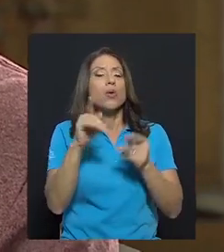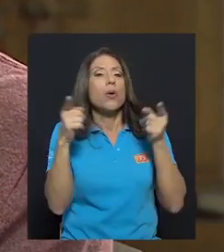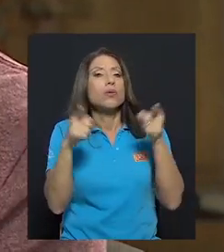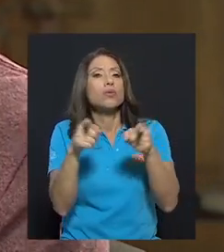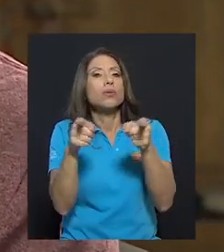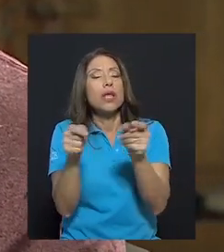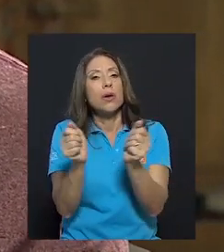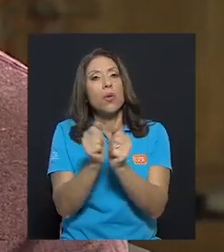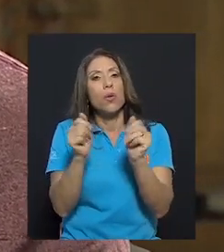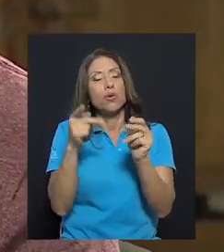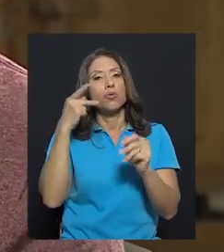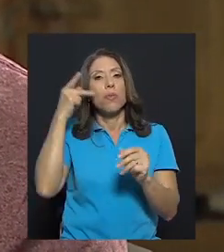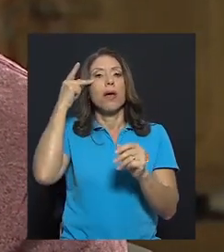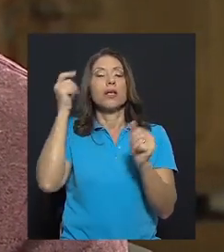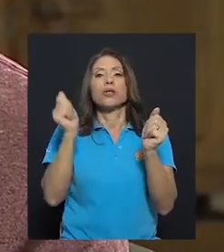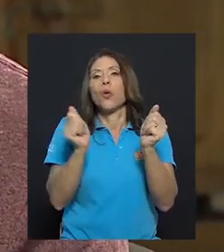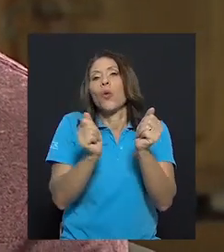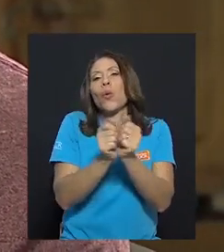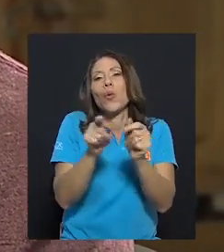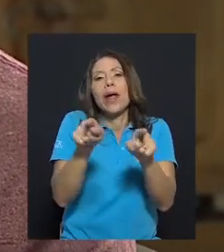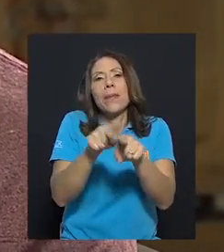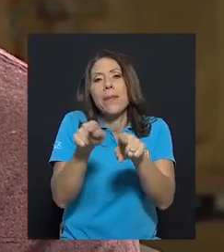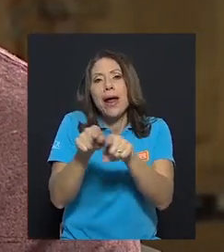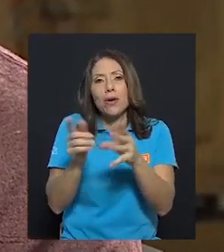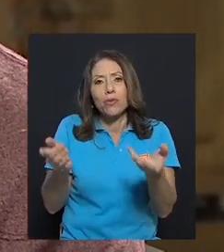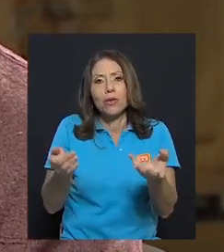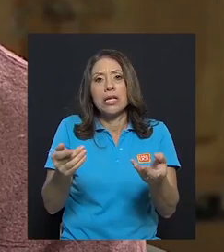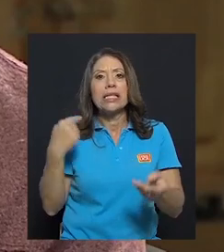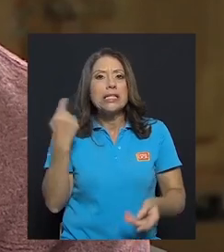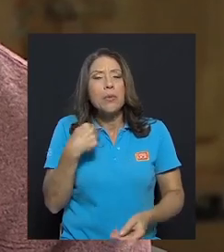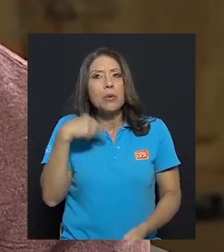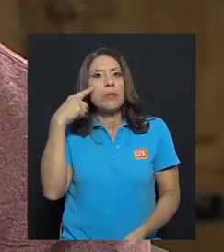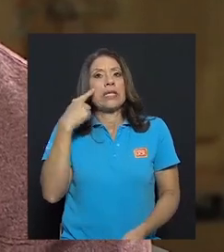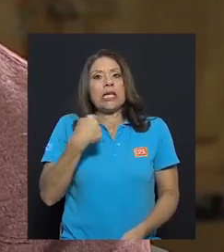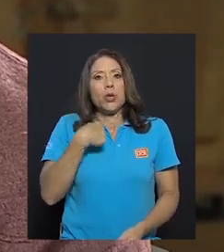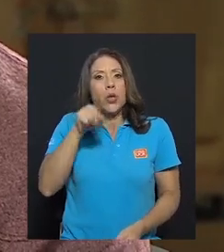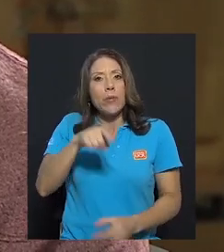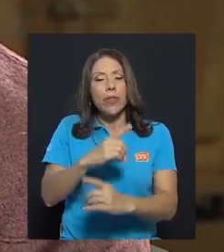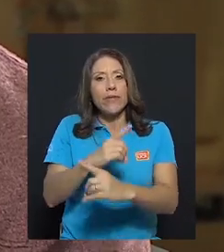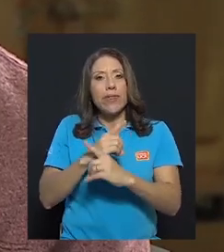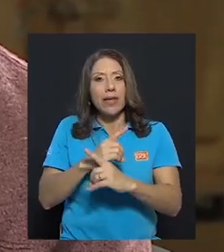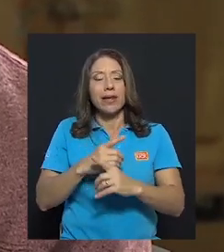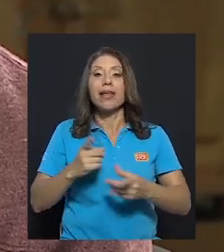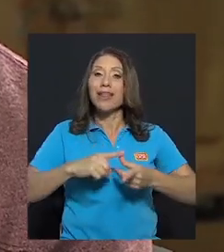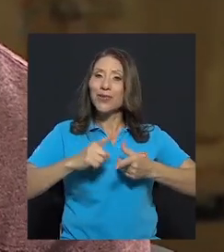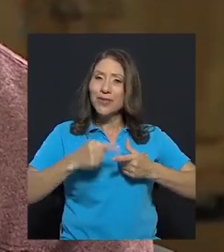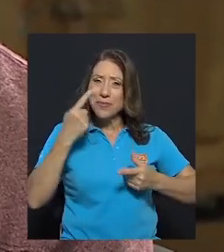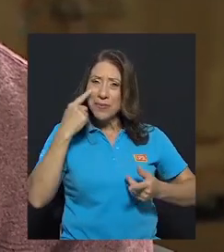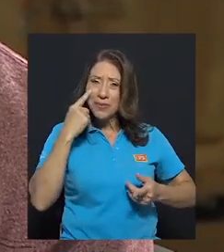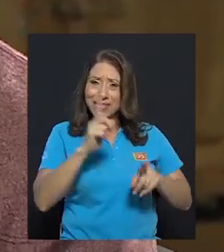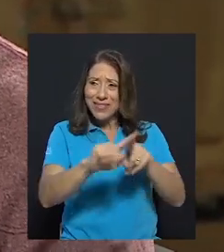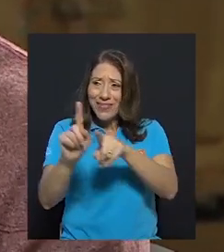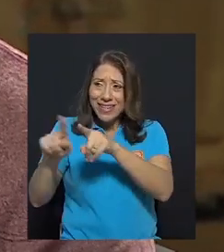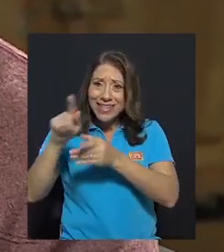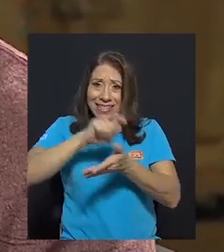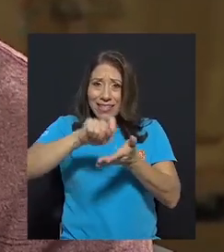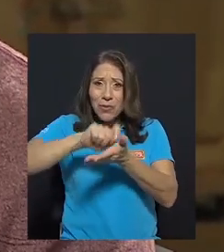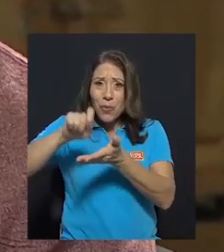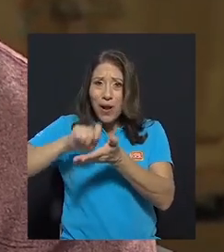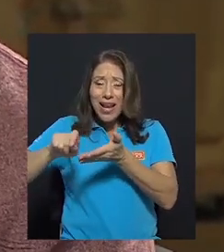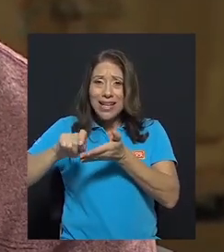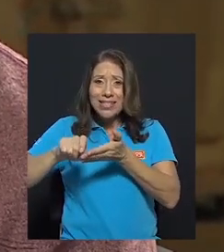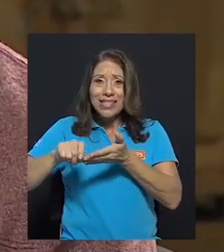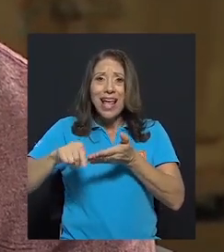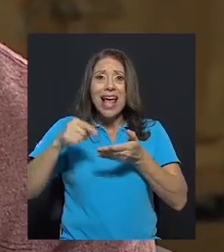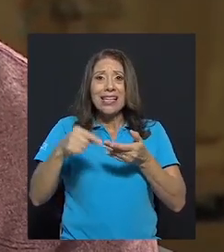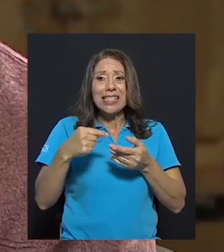Sucede igual con los padres o con un hermano, siempre hay la reacción a que no, yo lo tengo que defender. Y ahí es donde se ve, por ejemplo, en las escuelas que están los hermanitos y